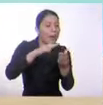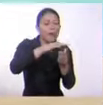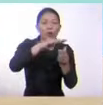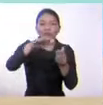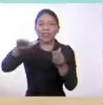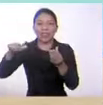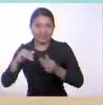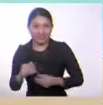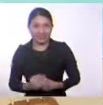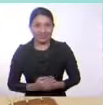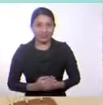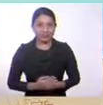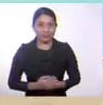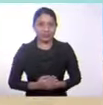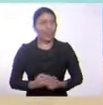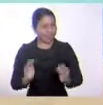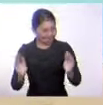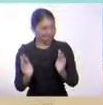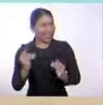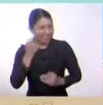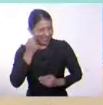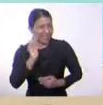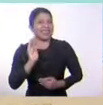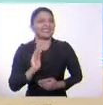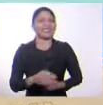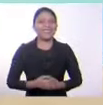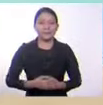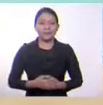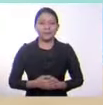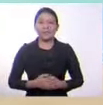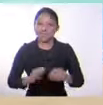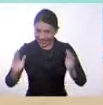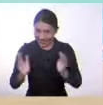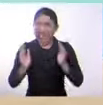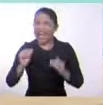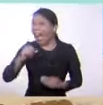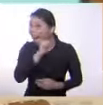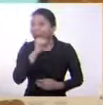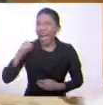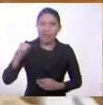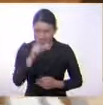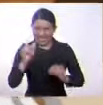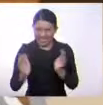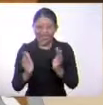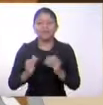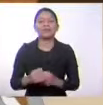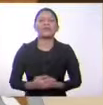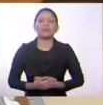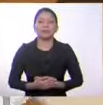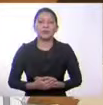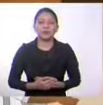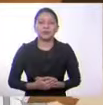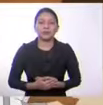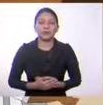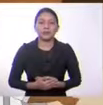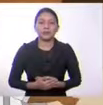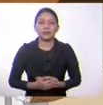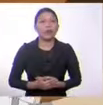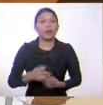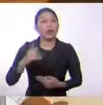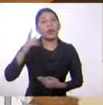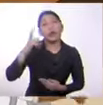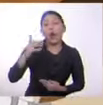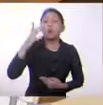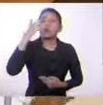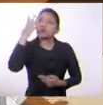ver, intentémoslo. Trata de cantarlo, Guille. Son lindas